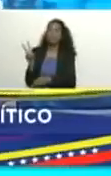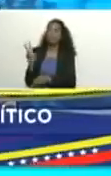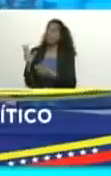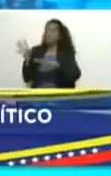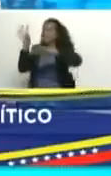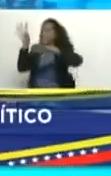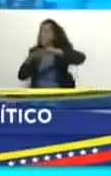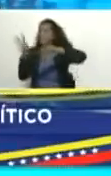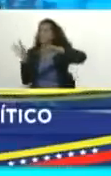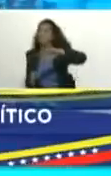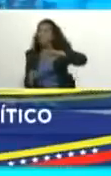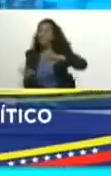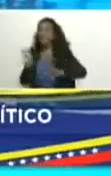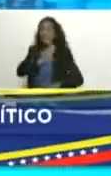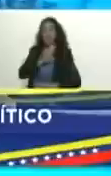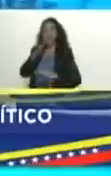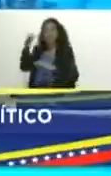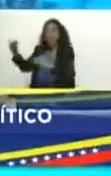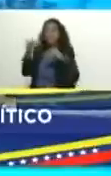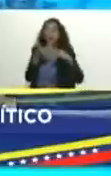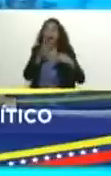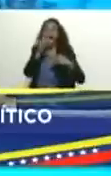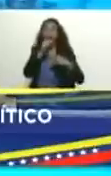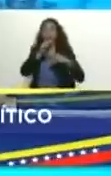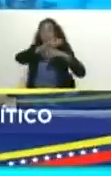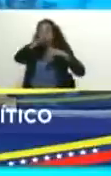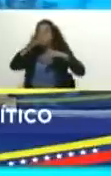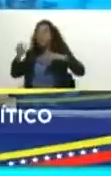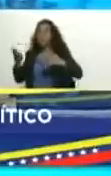Guyana Esequiba, que le pertenece a Venezuela.